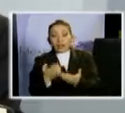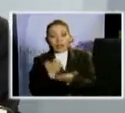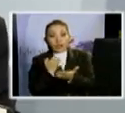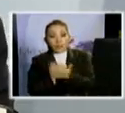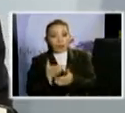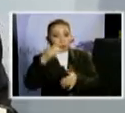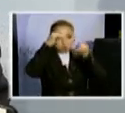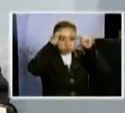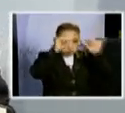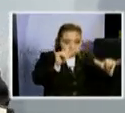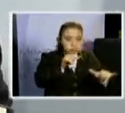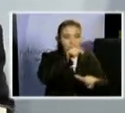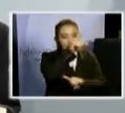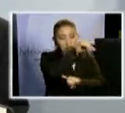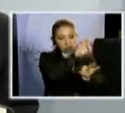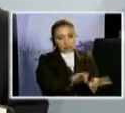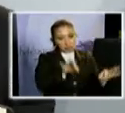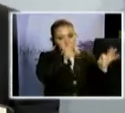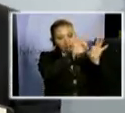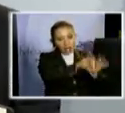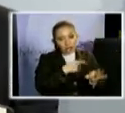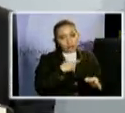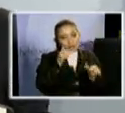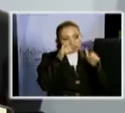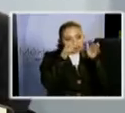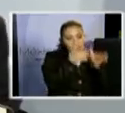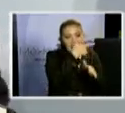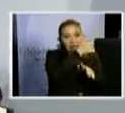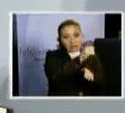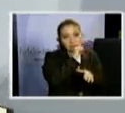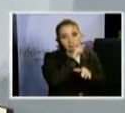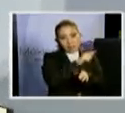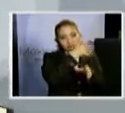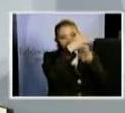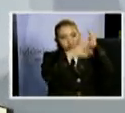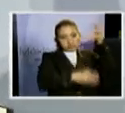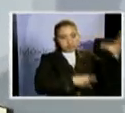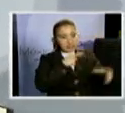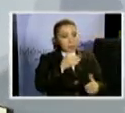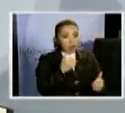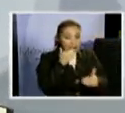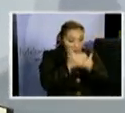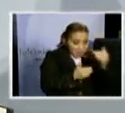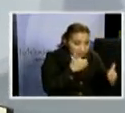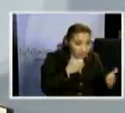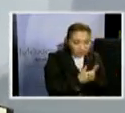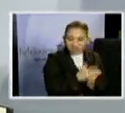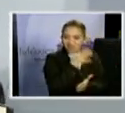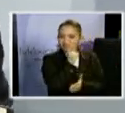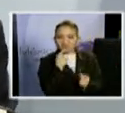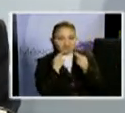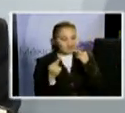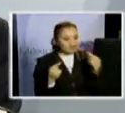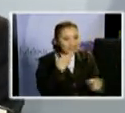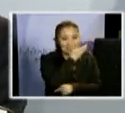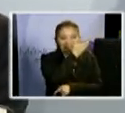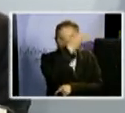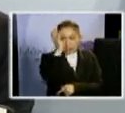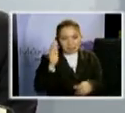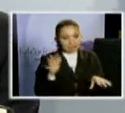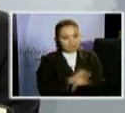la ganadería, que es una importante fuente de concentración de gases también, impidieron avanzar en el conjunto de las negociaciones